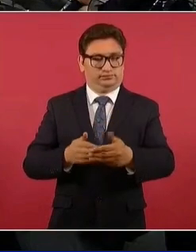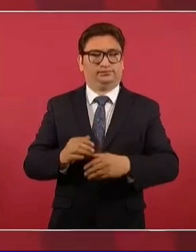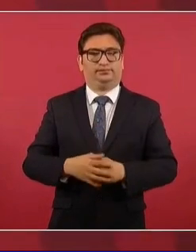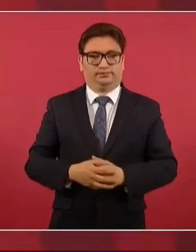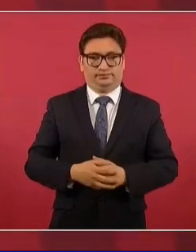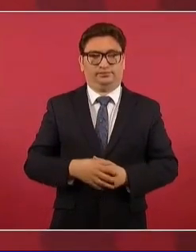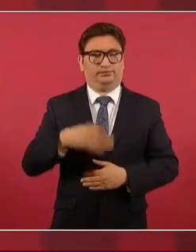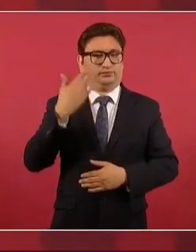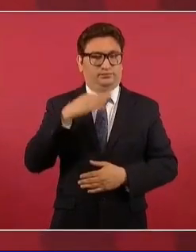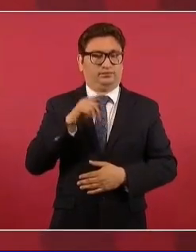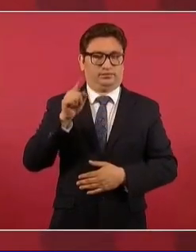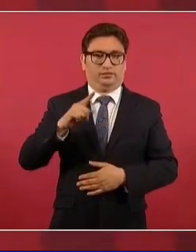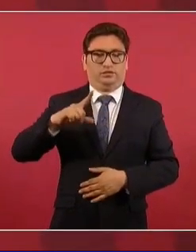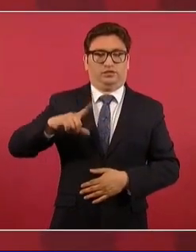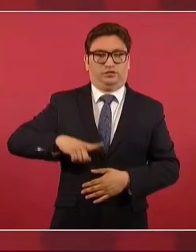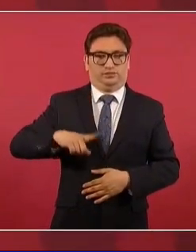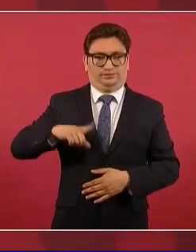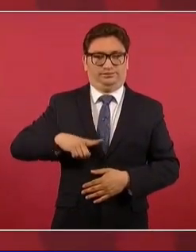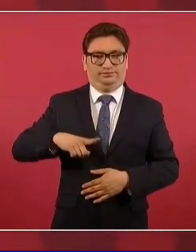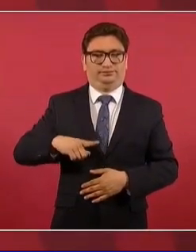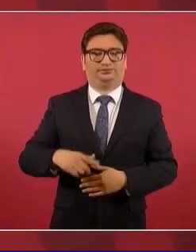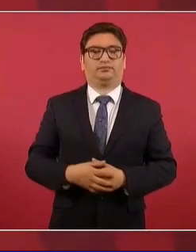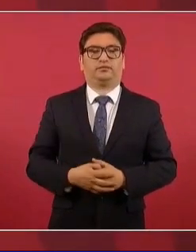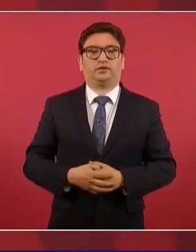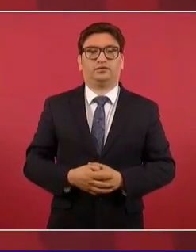Hay en el gobierno,